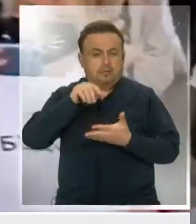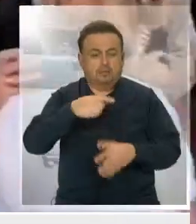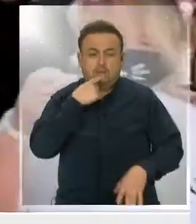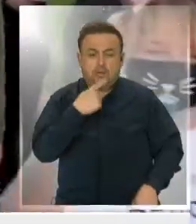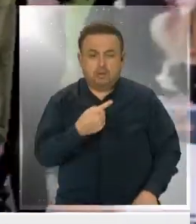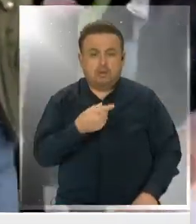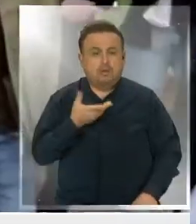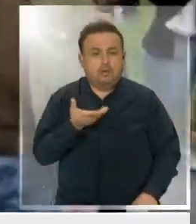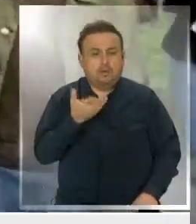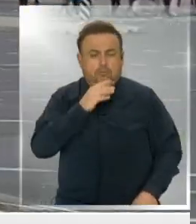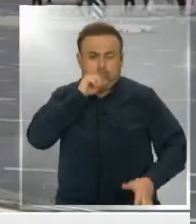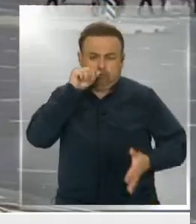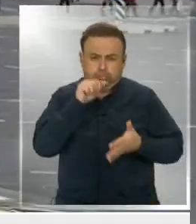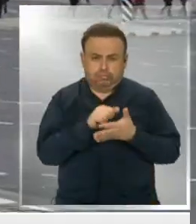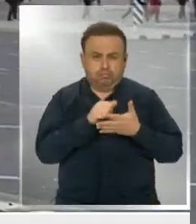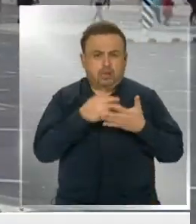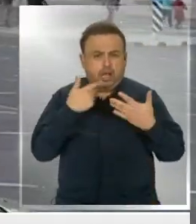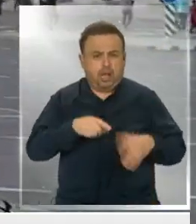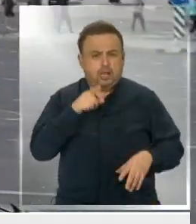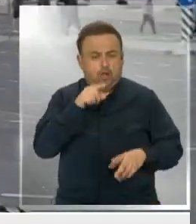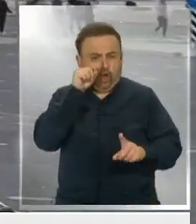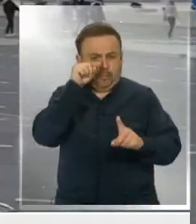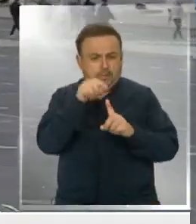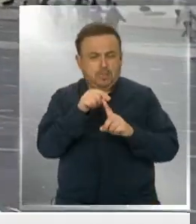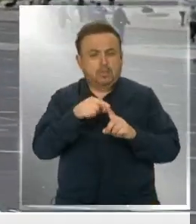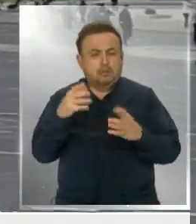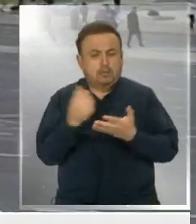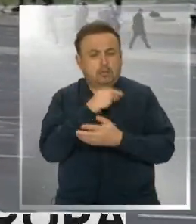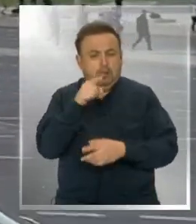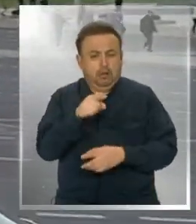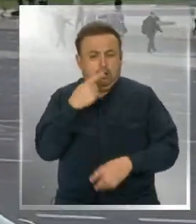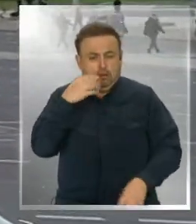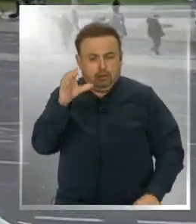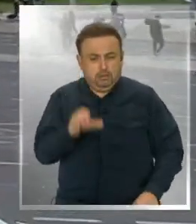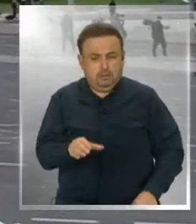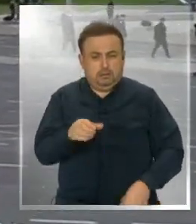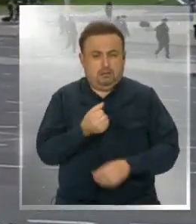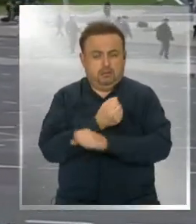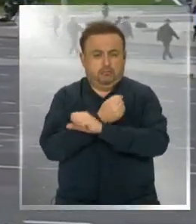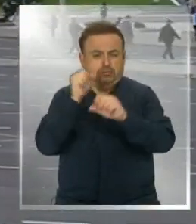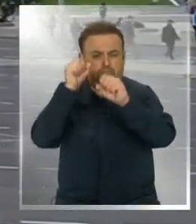Prometen continuar protestando hasta conseguir su objetivo de ver a Lukashenko fuera del poder.